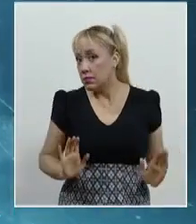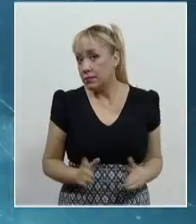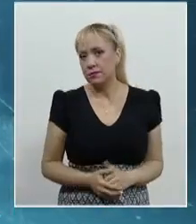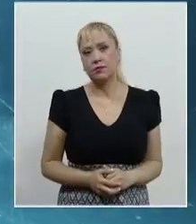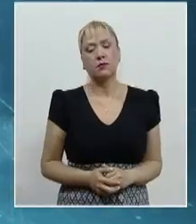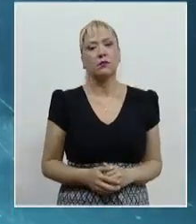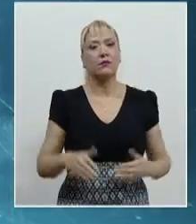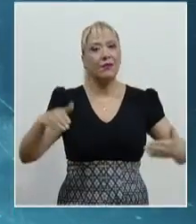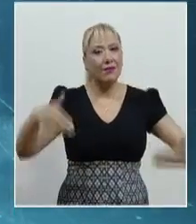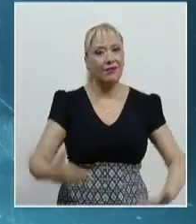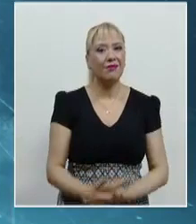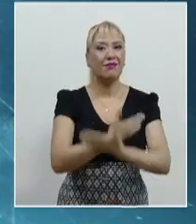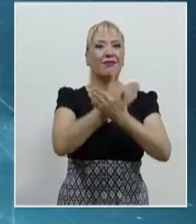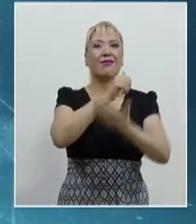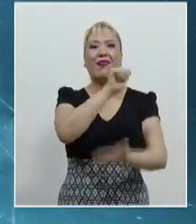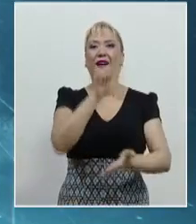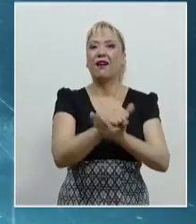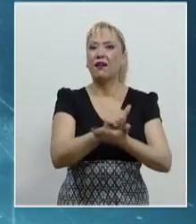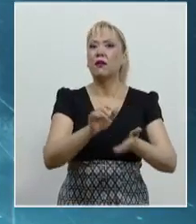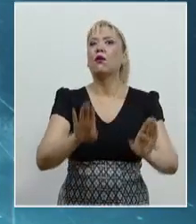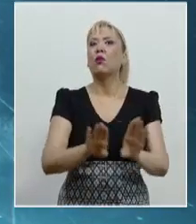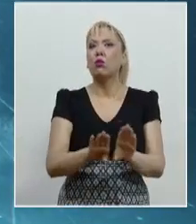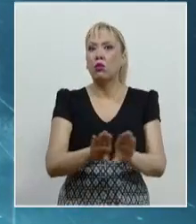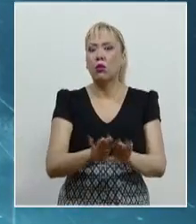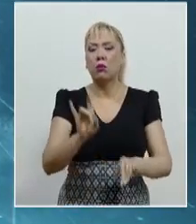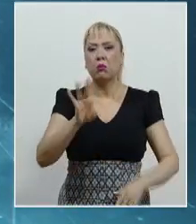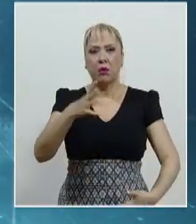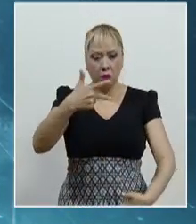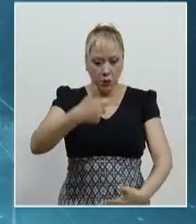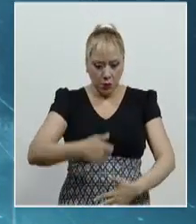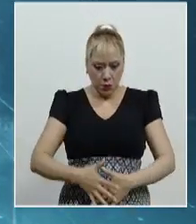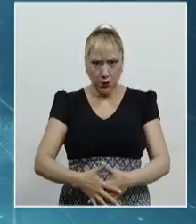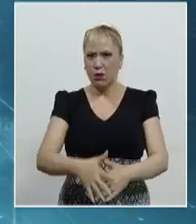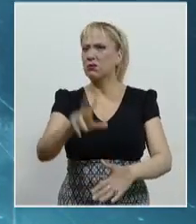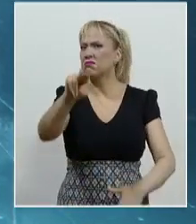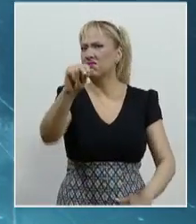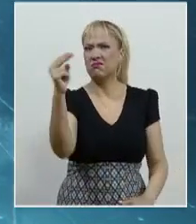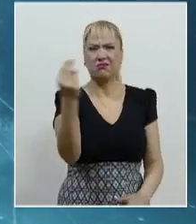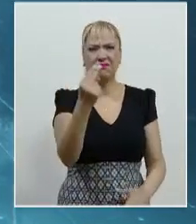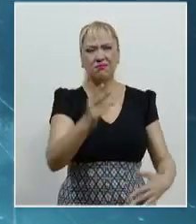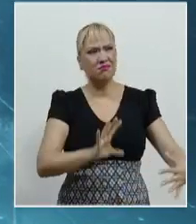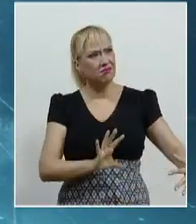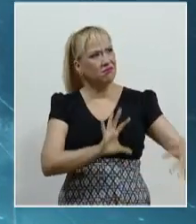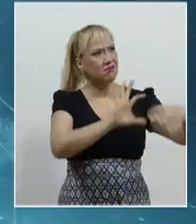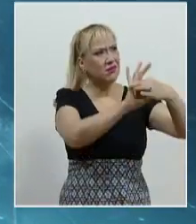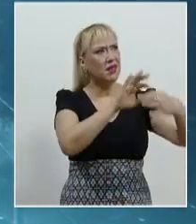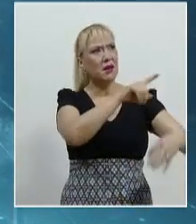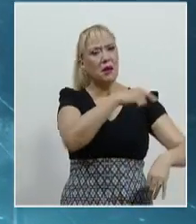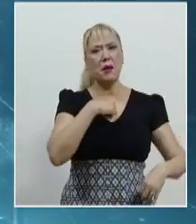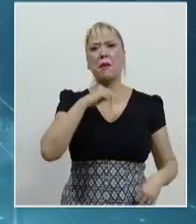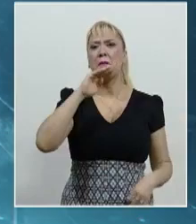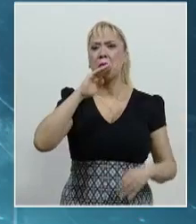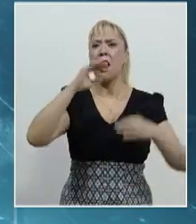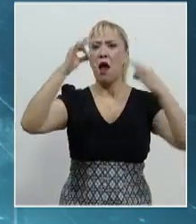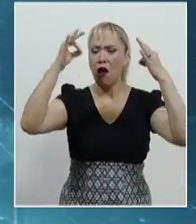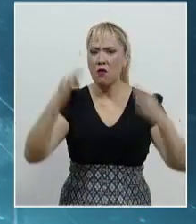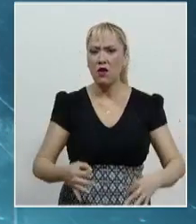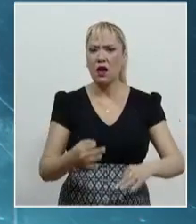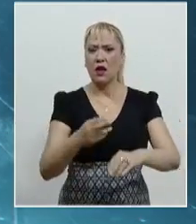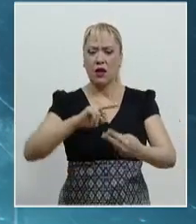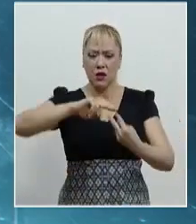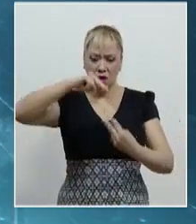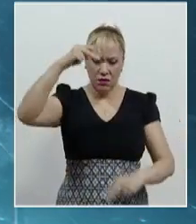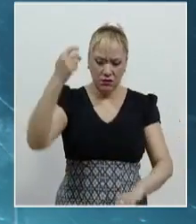Filiación en casos de reproducción asistida. No es necesario demostrar el vínculo biológico mediante prueba pericial